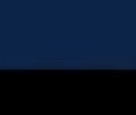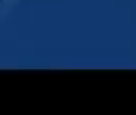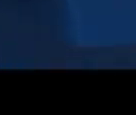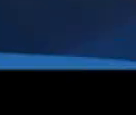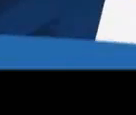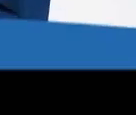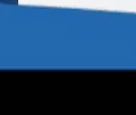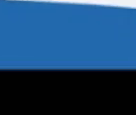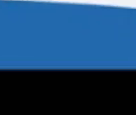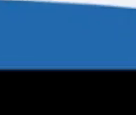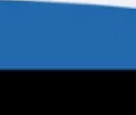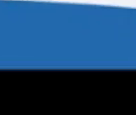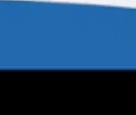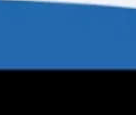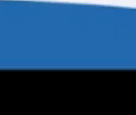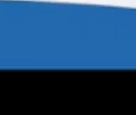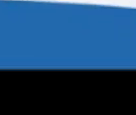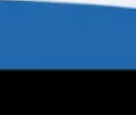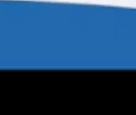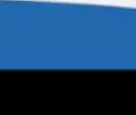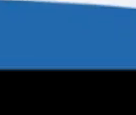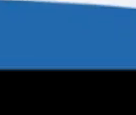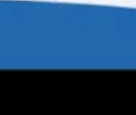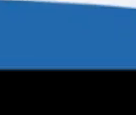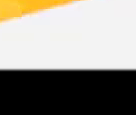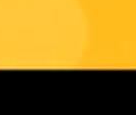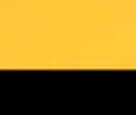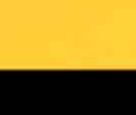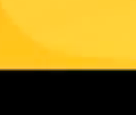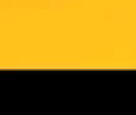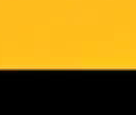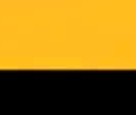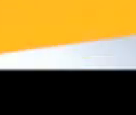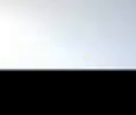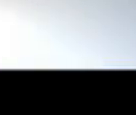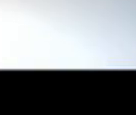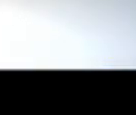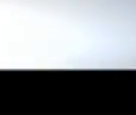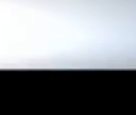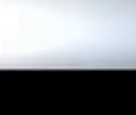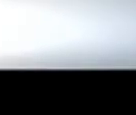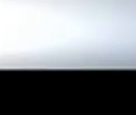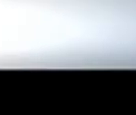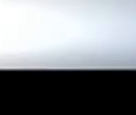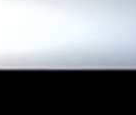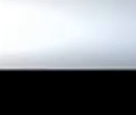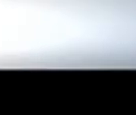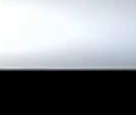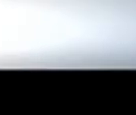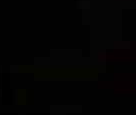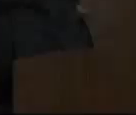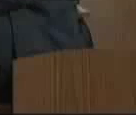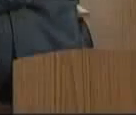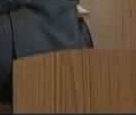Sobre la Mesa, jueves 8 de la noche, por Canal UCR, Televisión con Sentido.